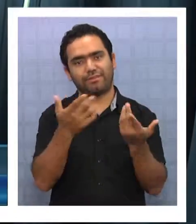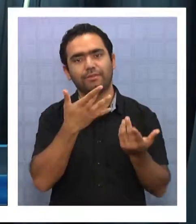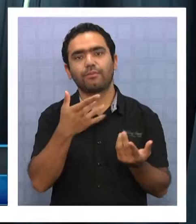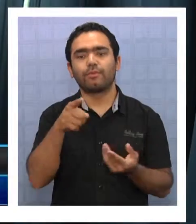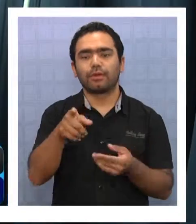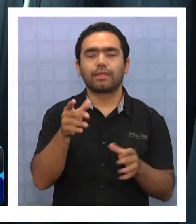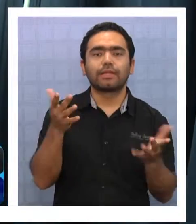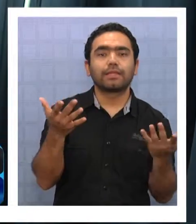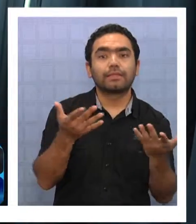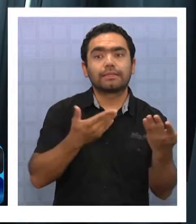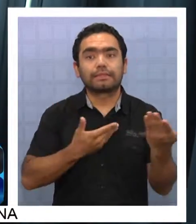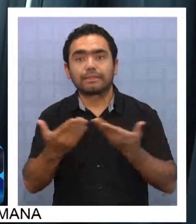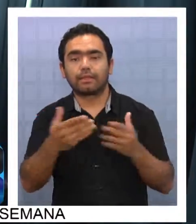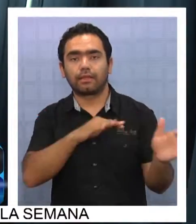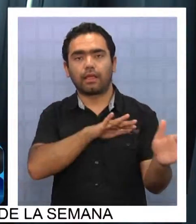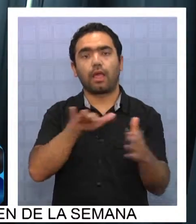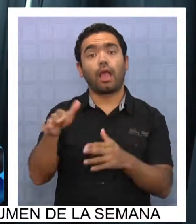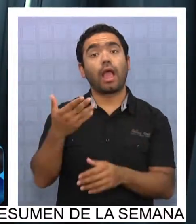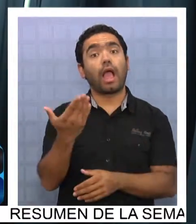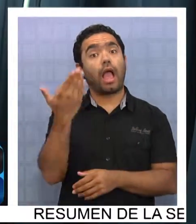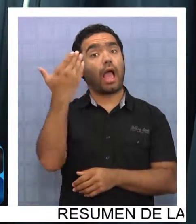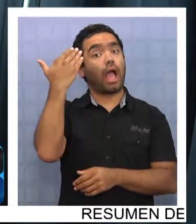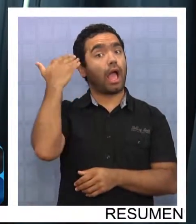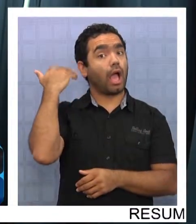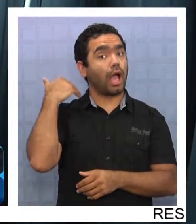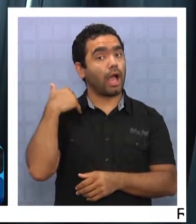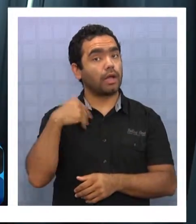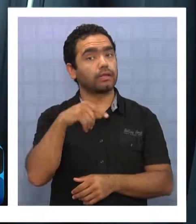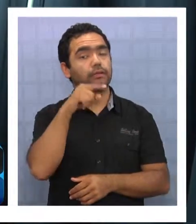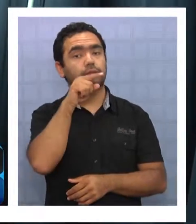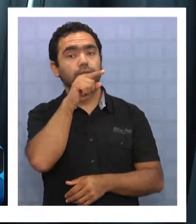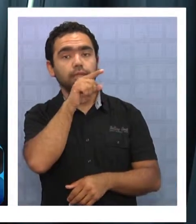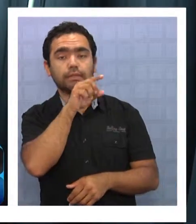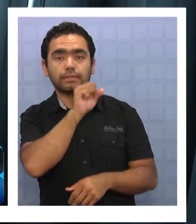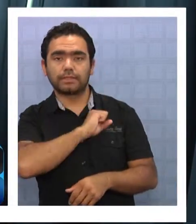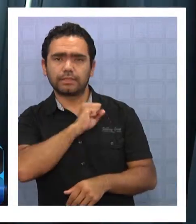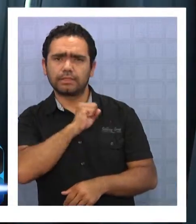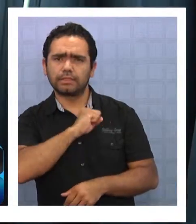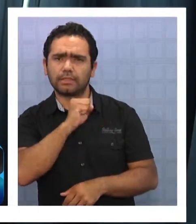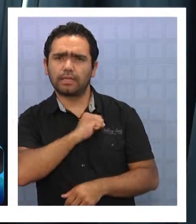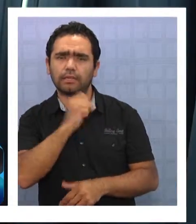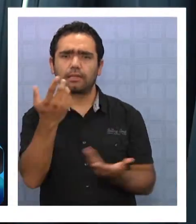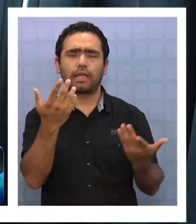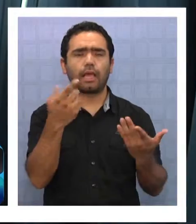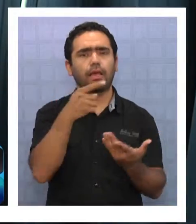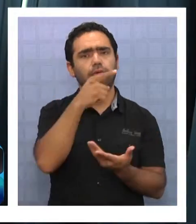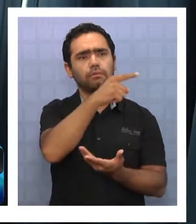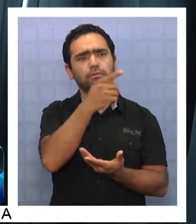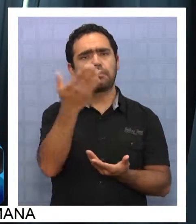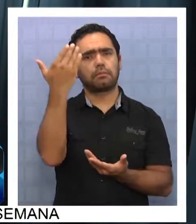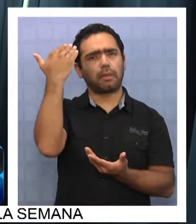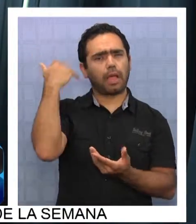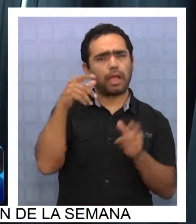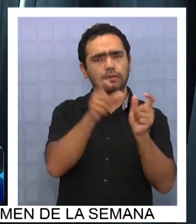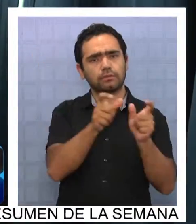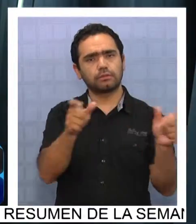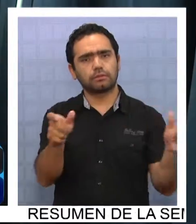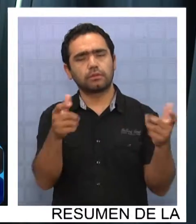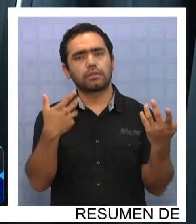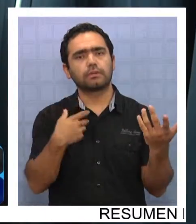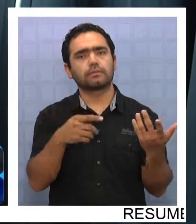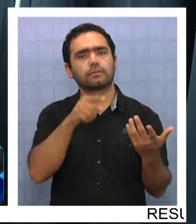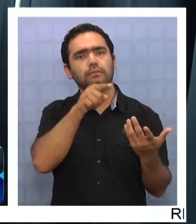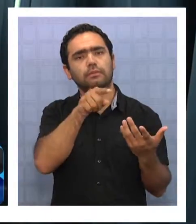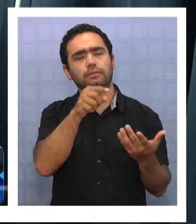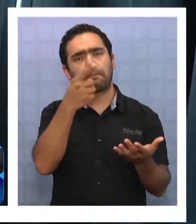En la década de 50, en Santiago, para hacer una transmisión desde el parque O'Higgins, la gente de radio tenía que